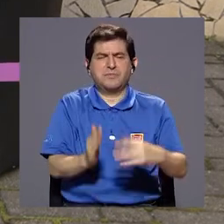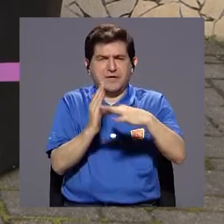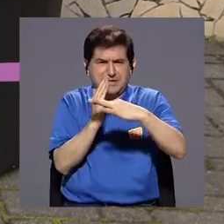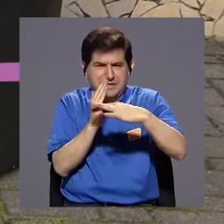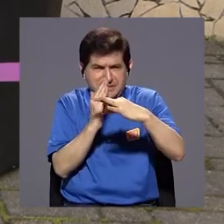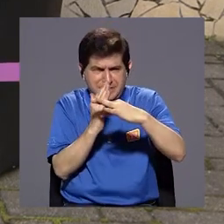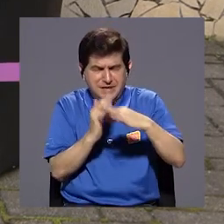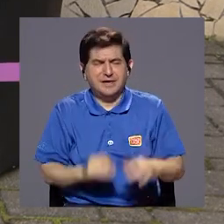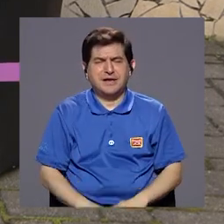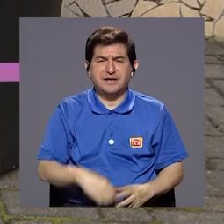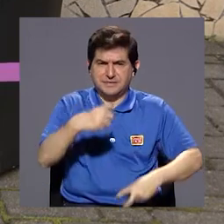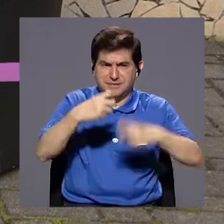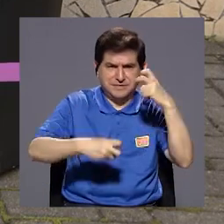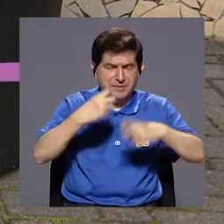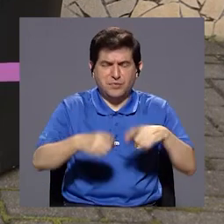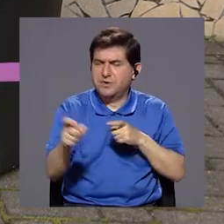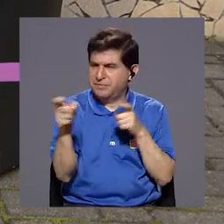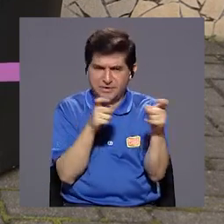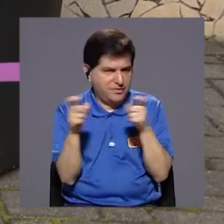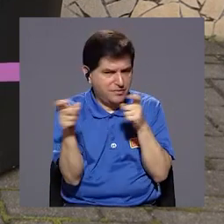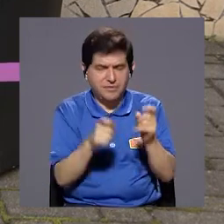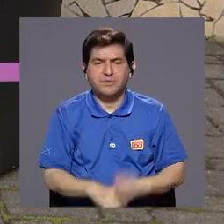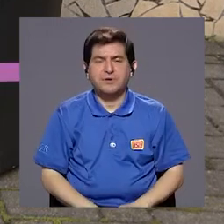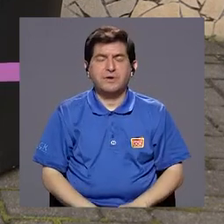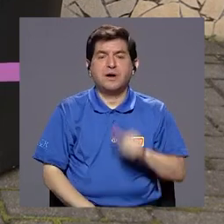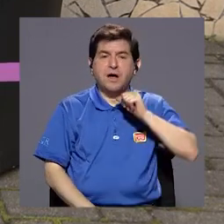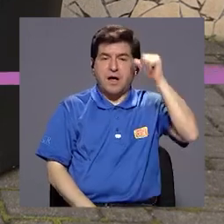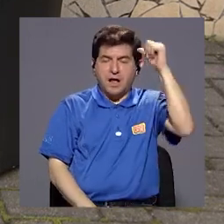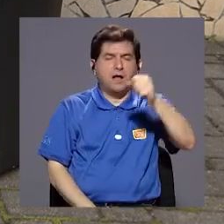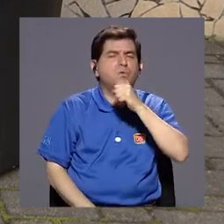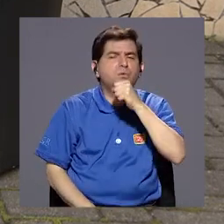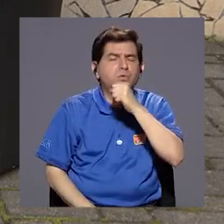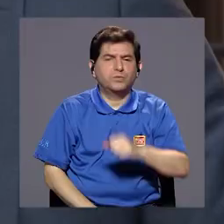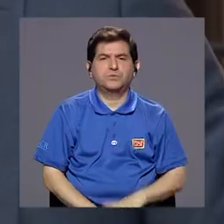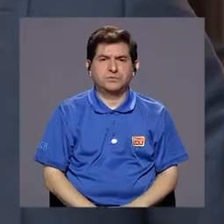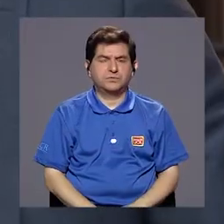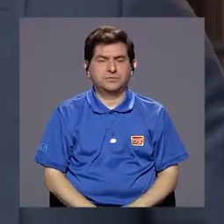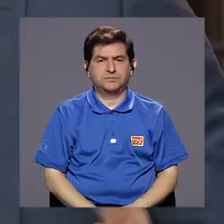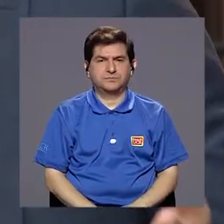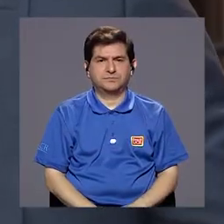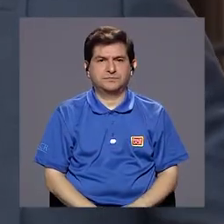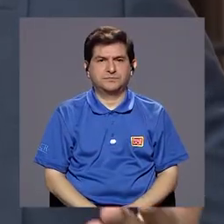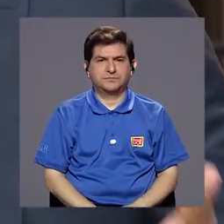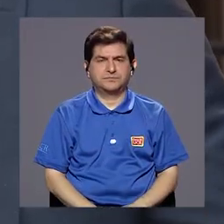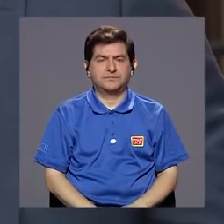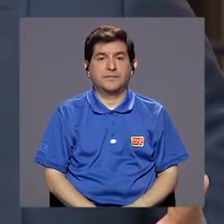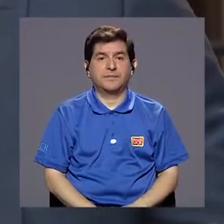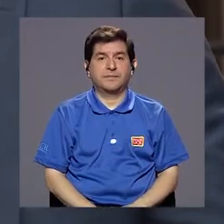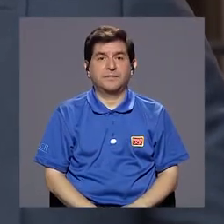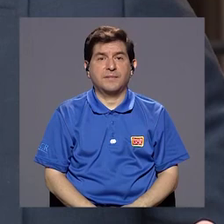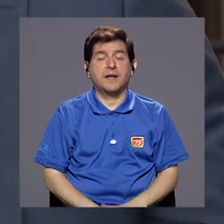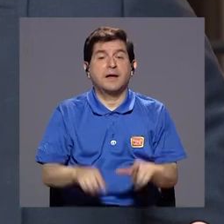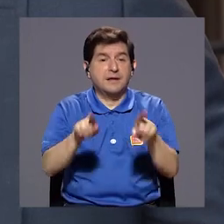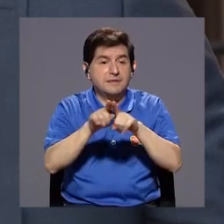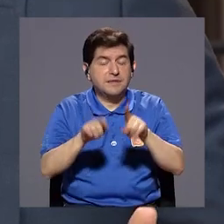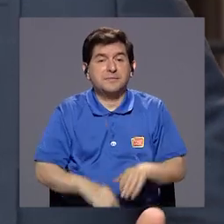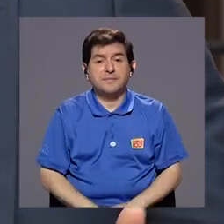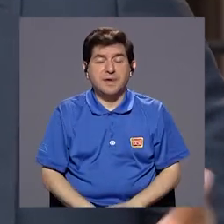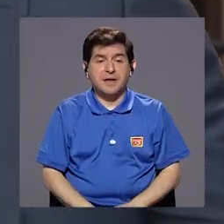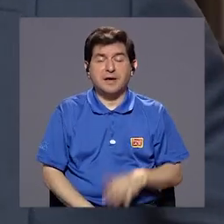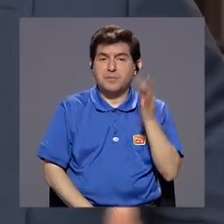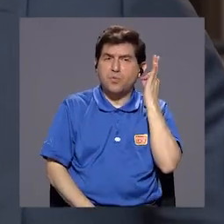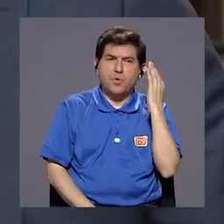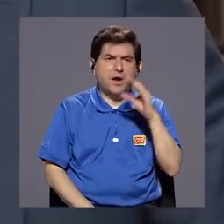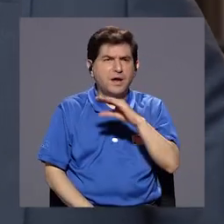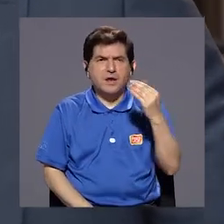diabetes, dislipidemia, o sea, problemas de colesterol que no están bien controlados, adultos mayores, En cuanto a lo que es el género